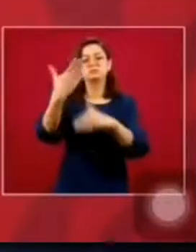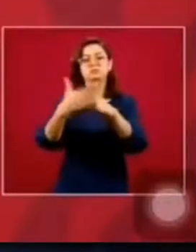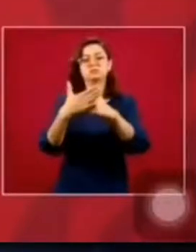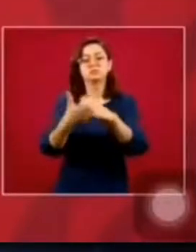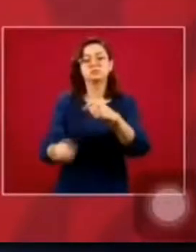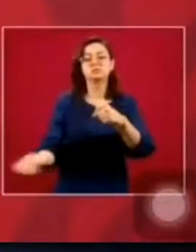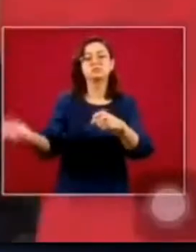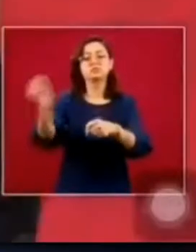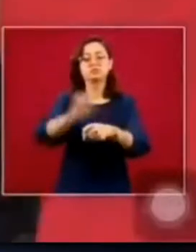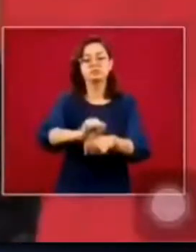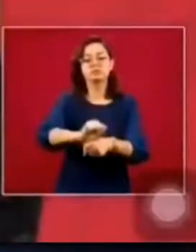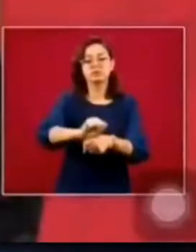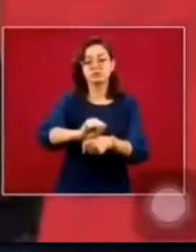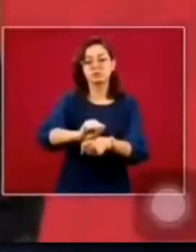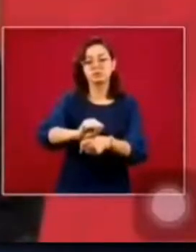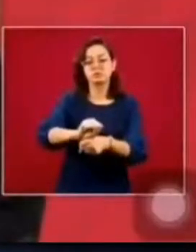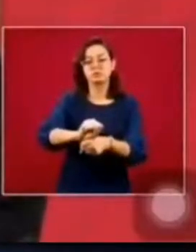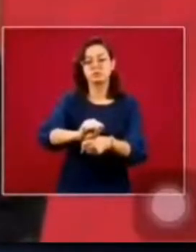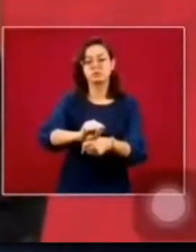próxima,